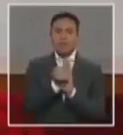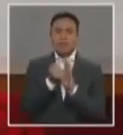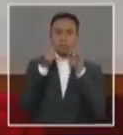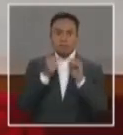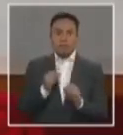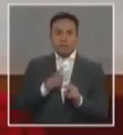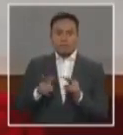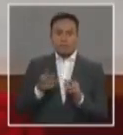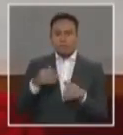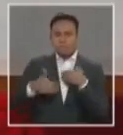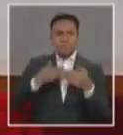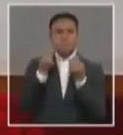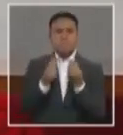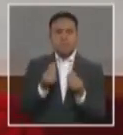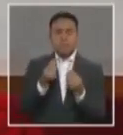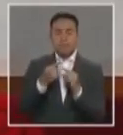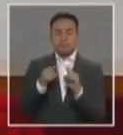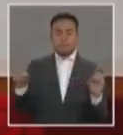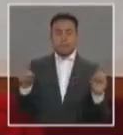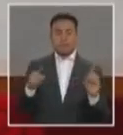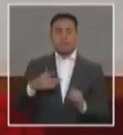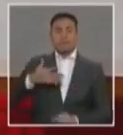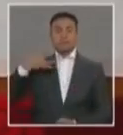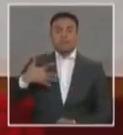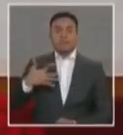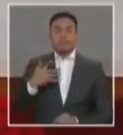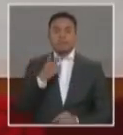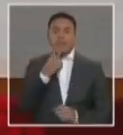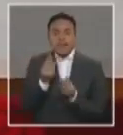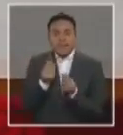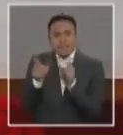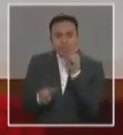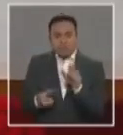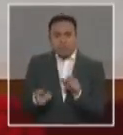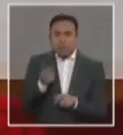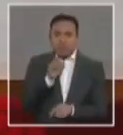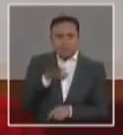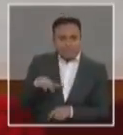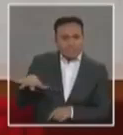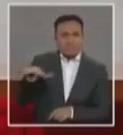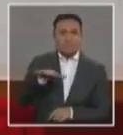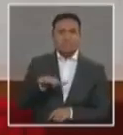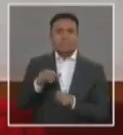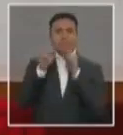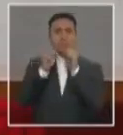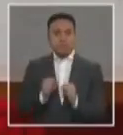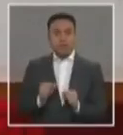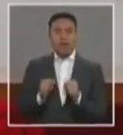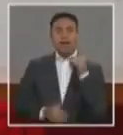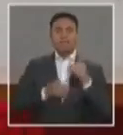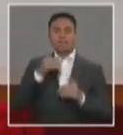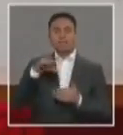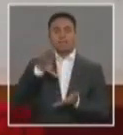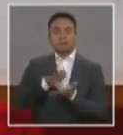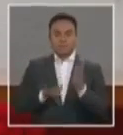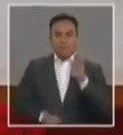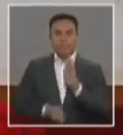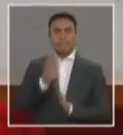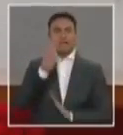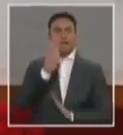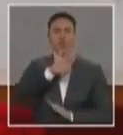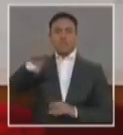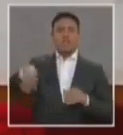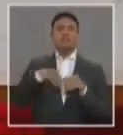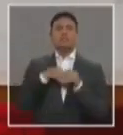los problemas de las personas y no tienen que viajar para acá eh uno de los avances importantes También acá a nivel regional el plan